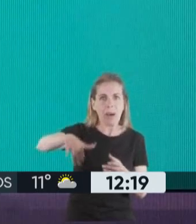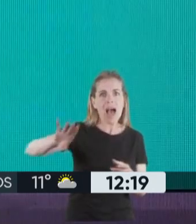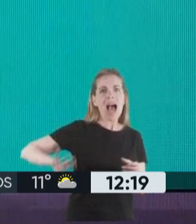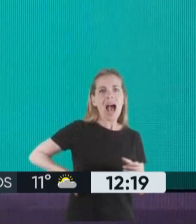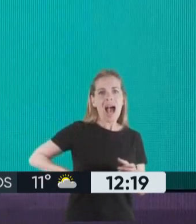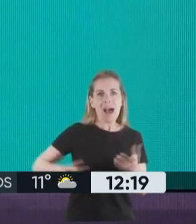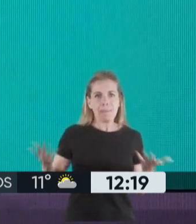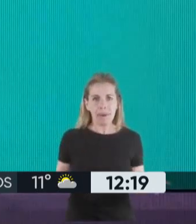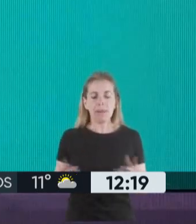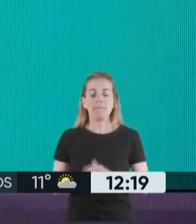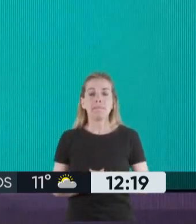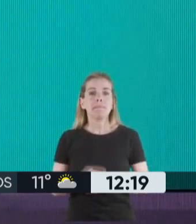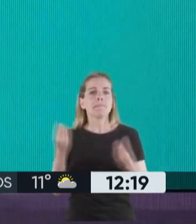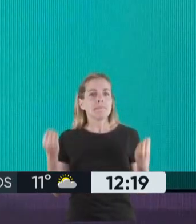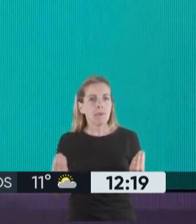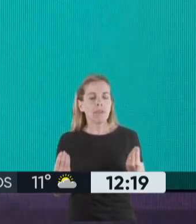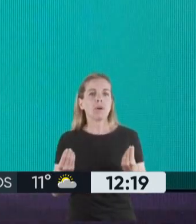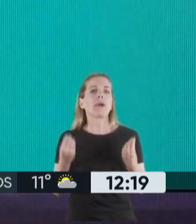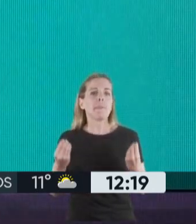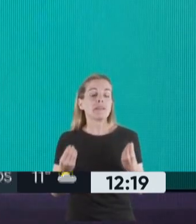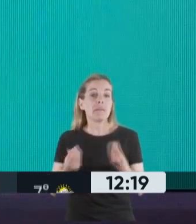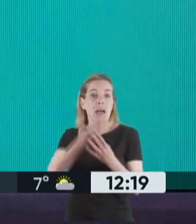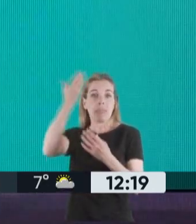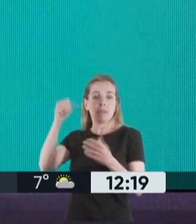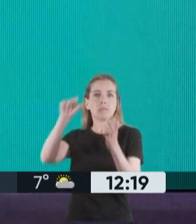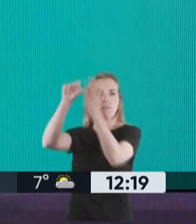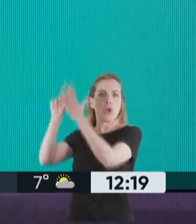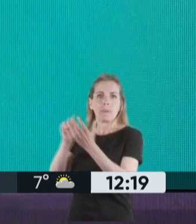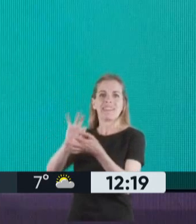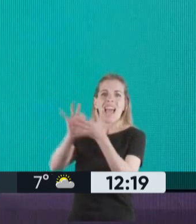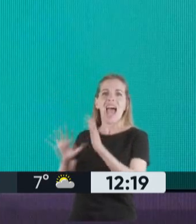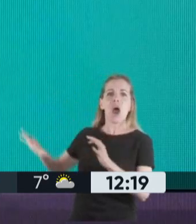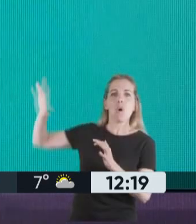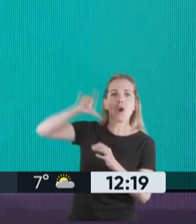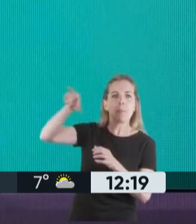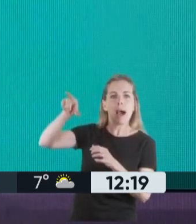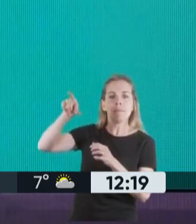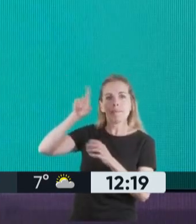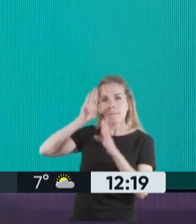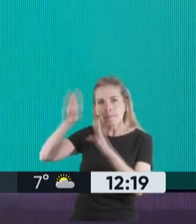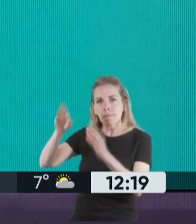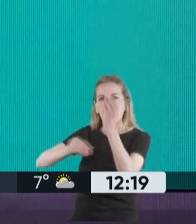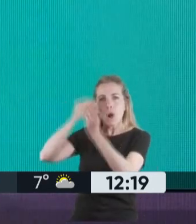Lo cierto es que cuando uno escuchaba hablar a los líderes europeos, su única preocupación era cómo seguir produciendo,